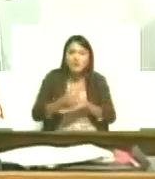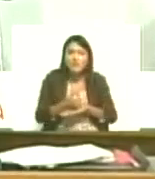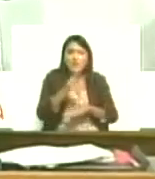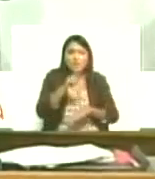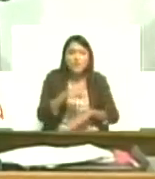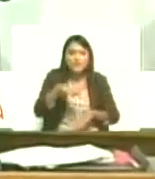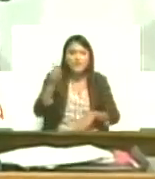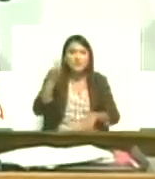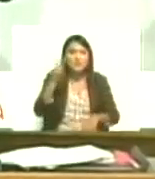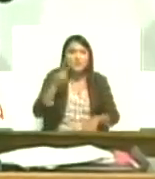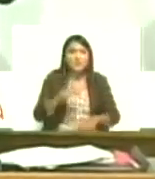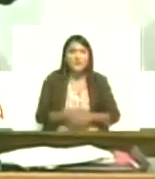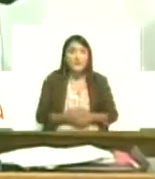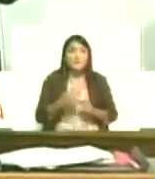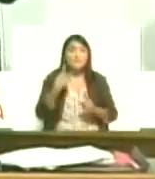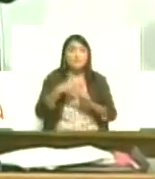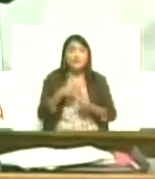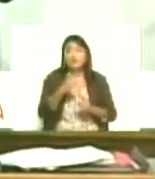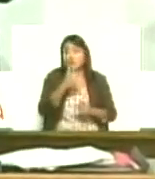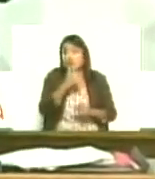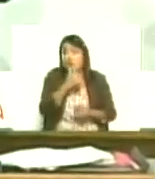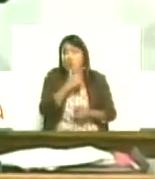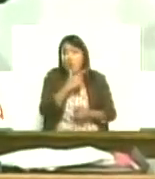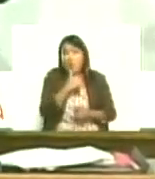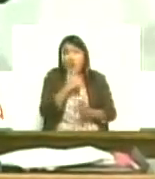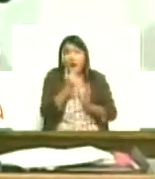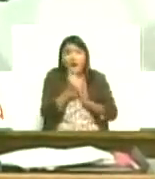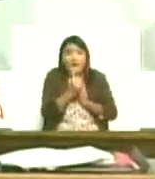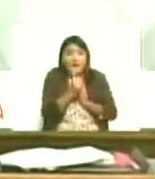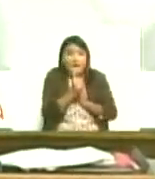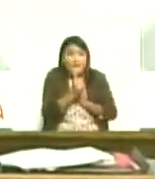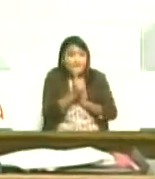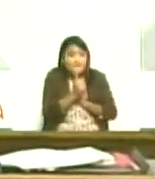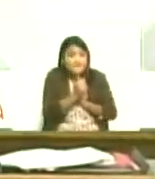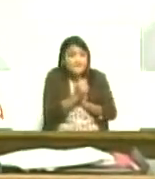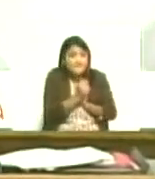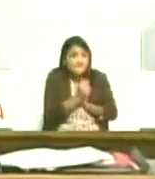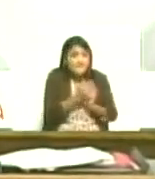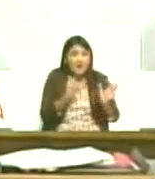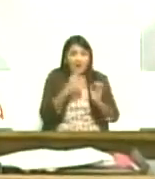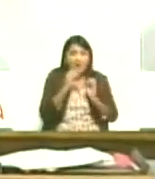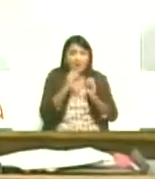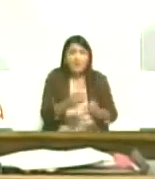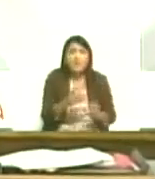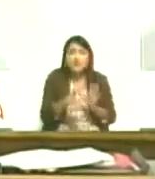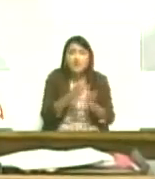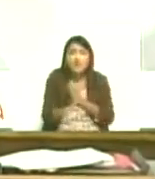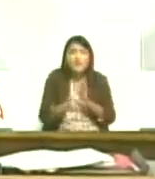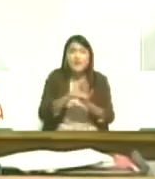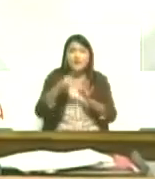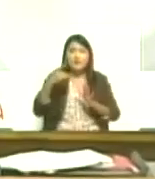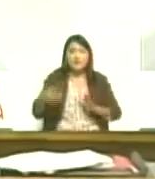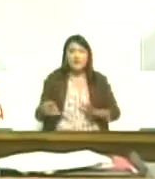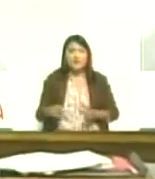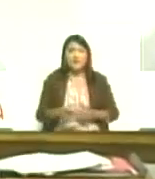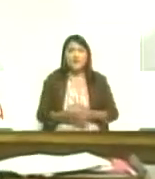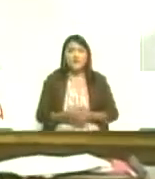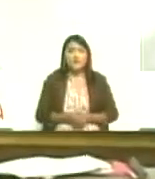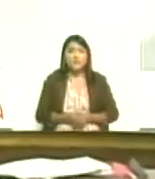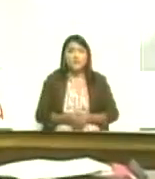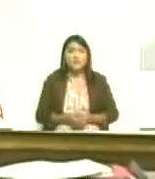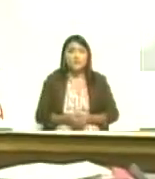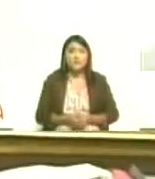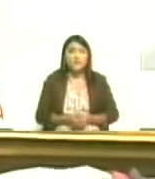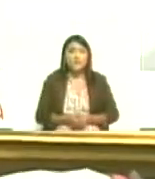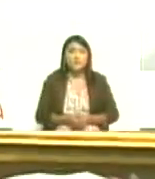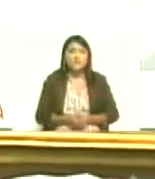Escarrat, no asistía absolutamente ni un atisbo de derecho en lo que ellos estaban urdiendo